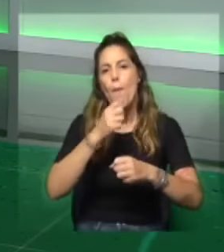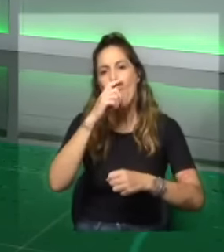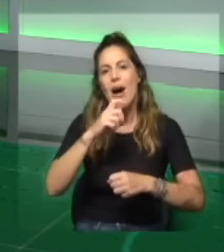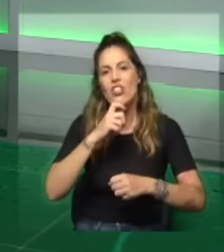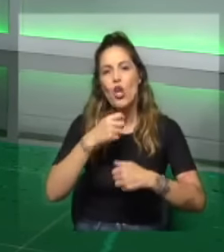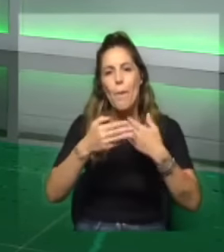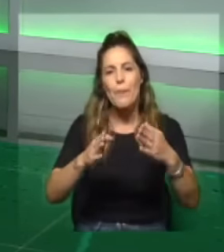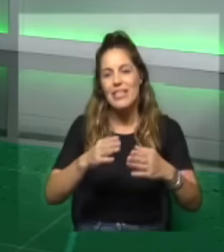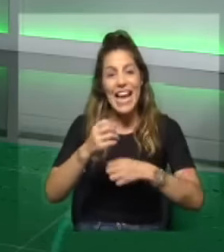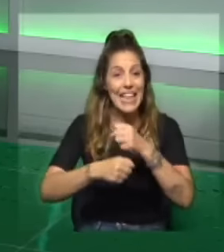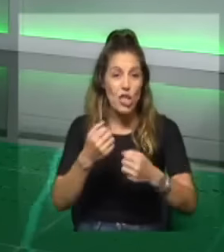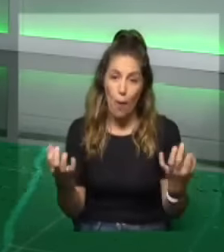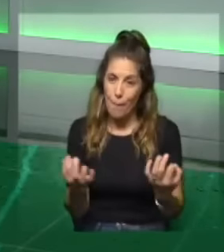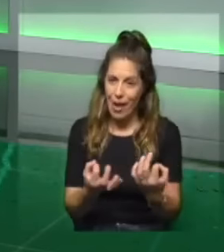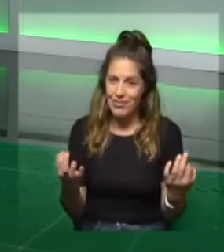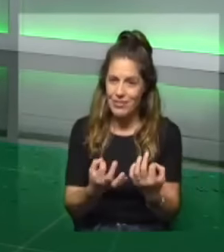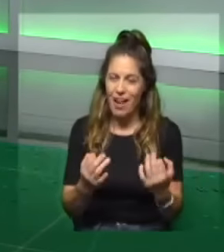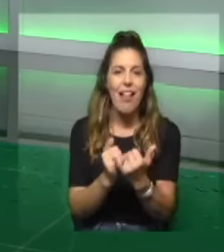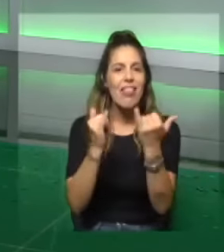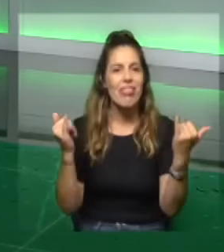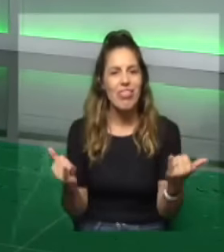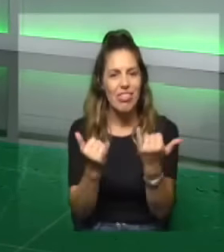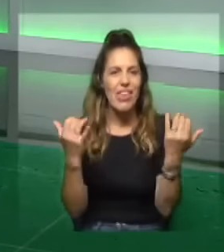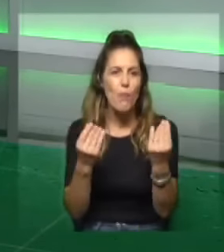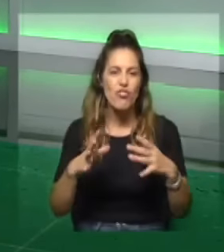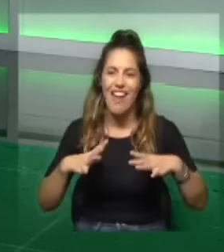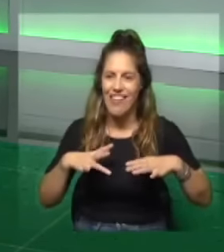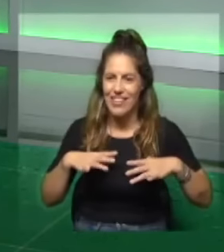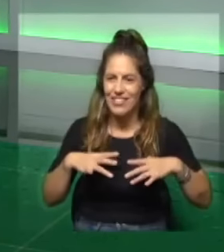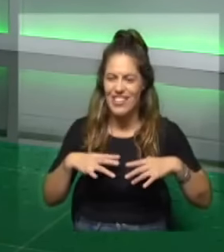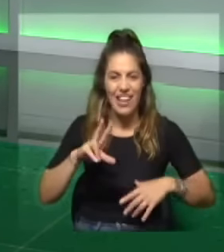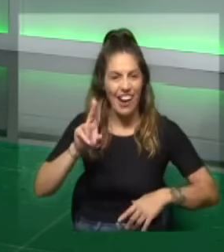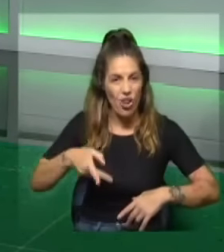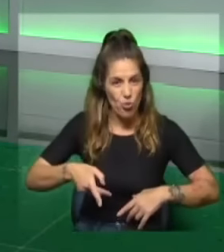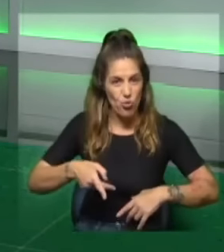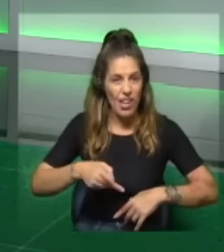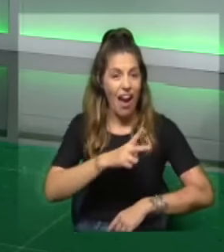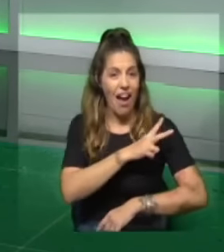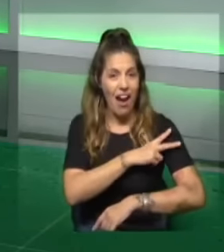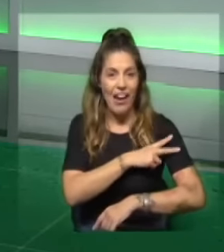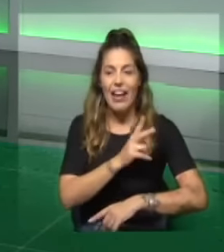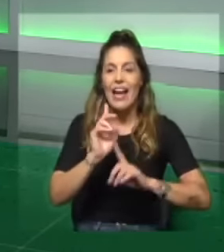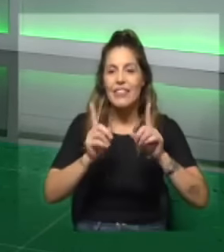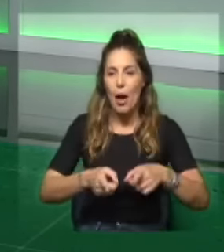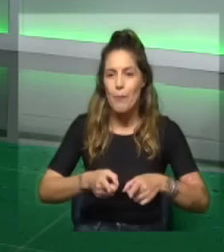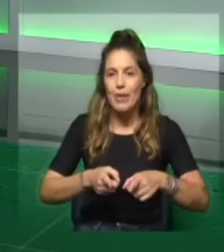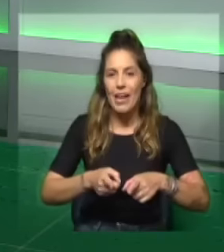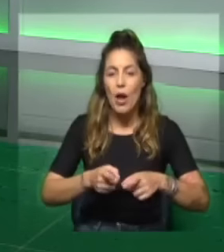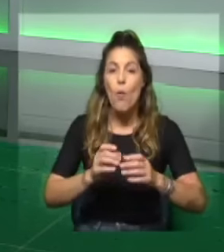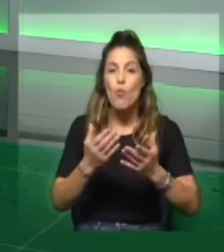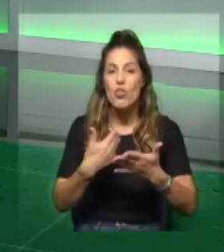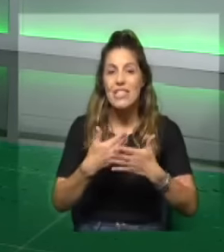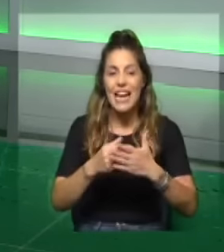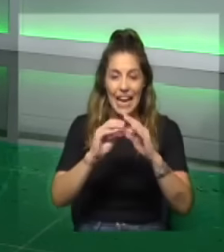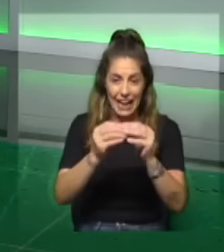este año es muy especial estamos en días de muchas licencias y renuncias de jerarcas y también muy cerca de una rendición de cuentas